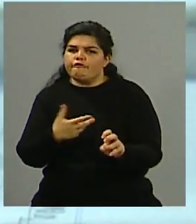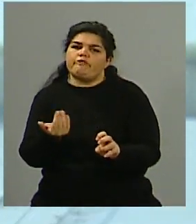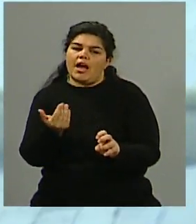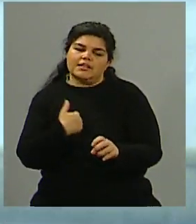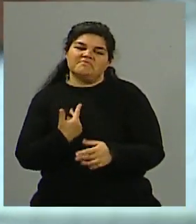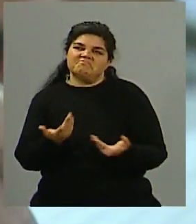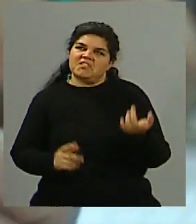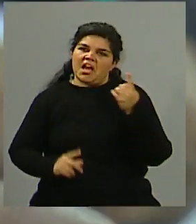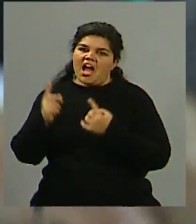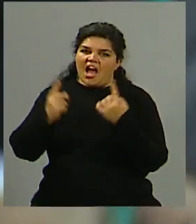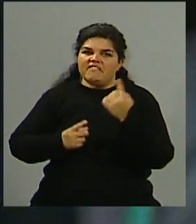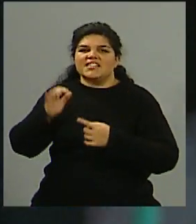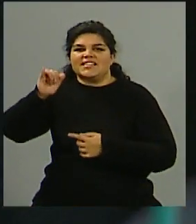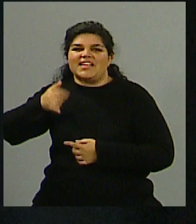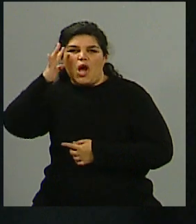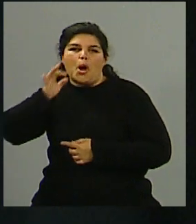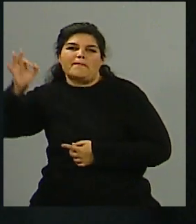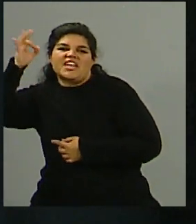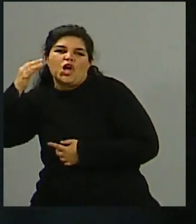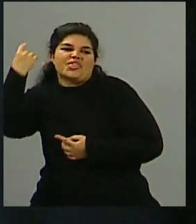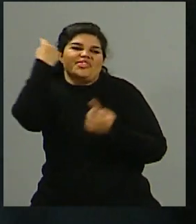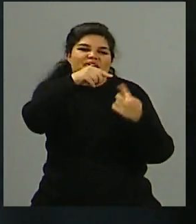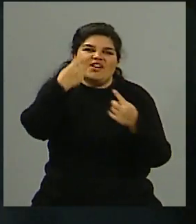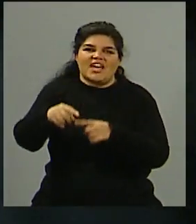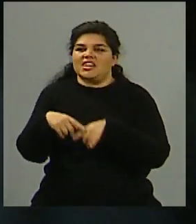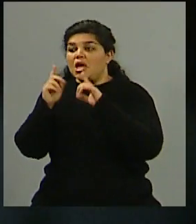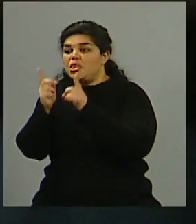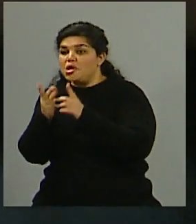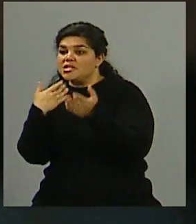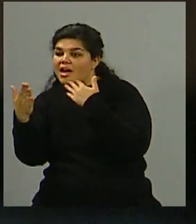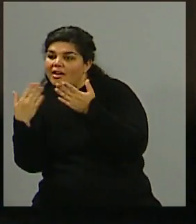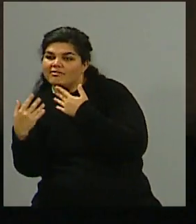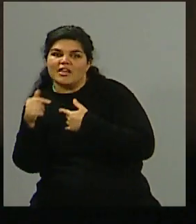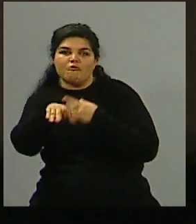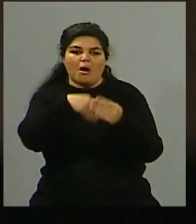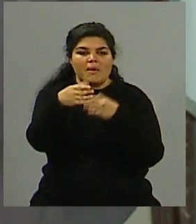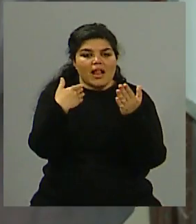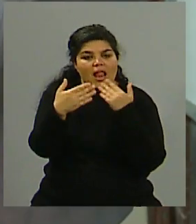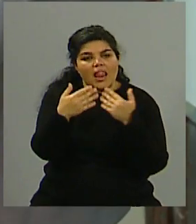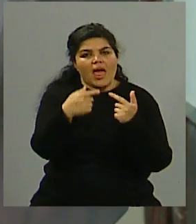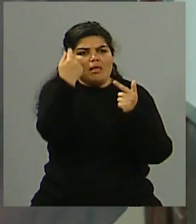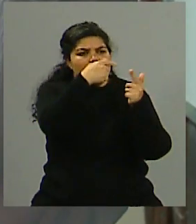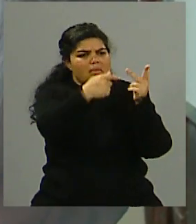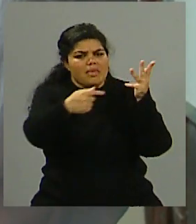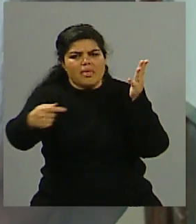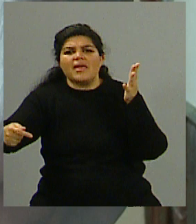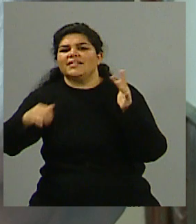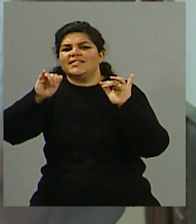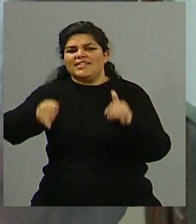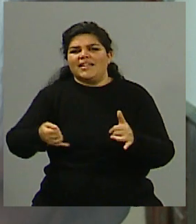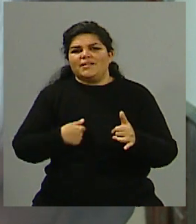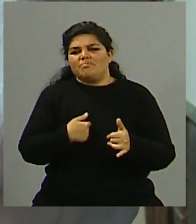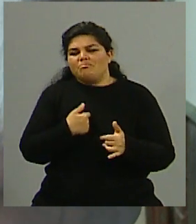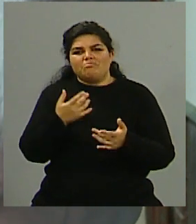uno conversa todo el tiempo con docentes, con familias, sabemos muchas cosas que nos han sucedido. Y